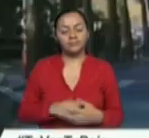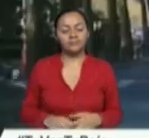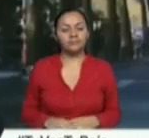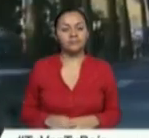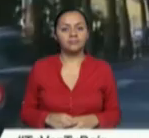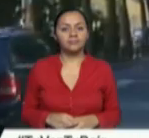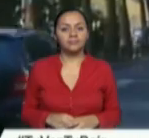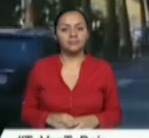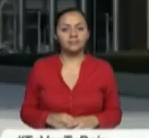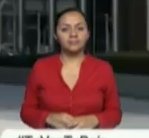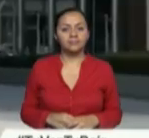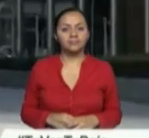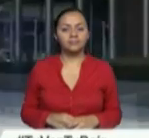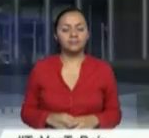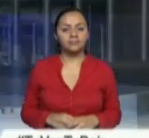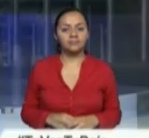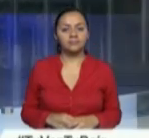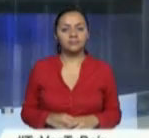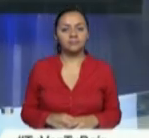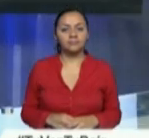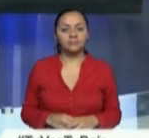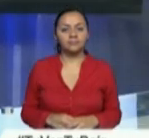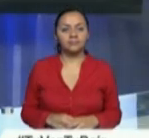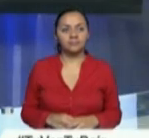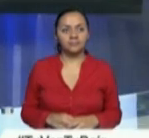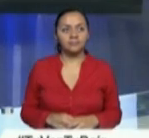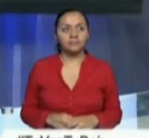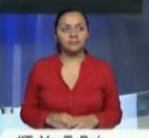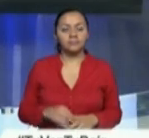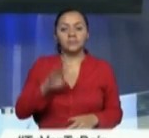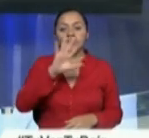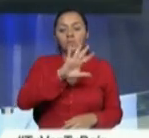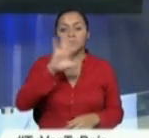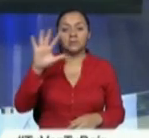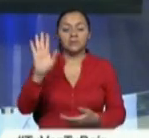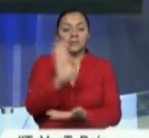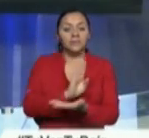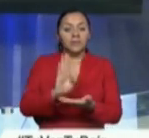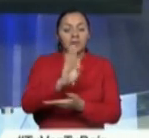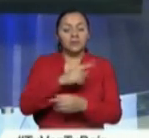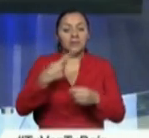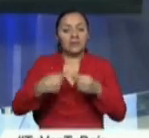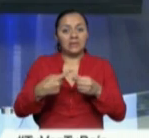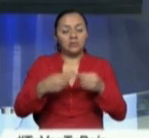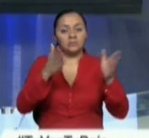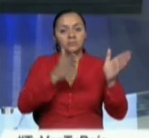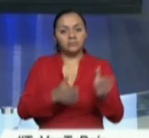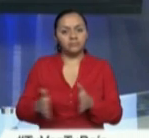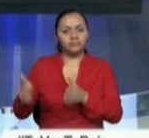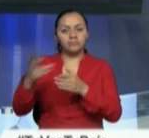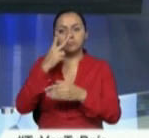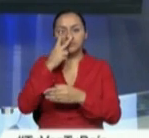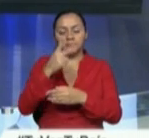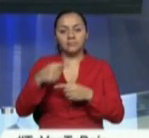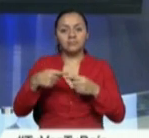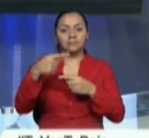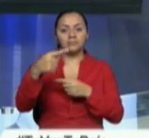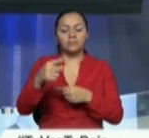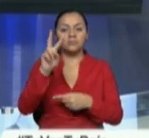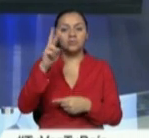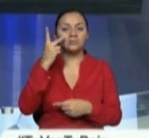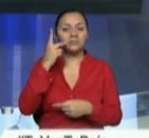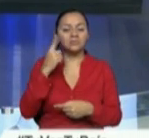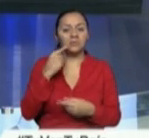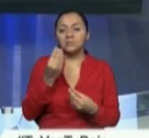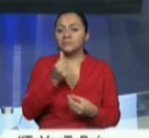morejón noticiero ciudadano 55 barrios de Quito se alistan para manejarse durante dos días sin